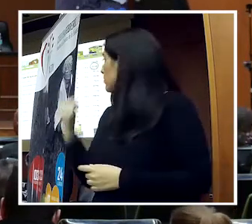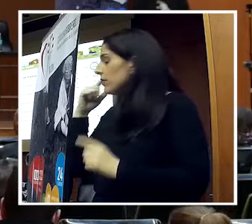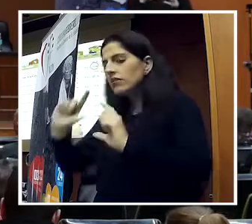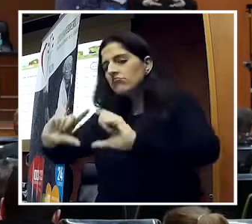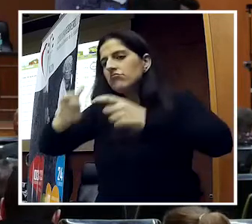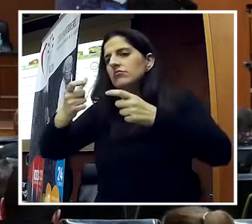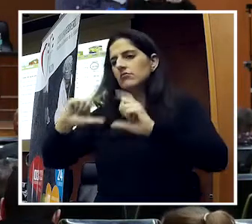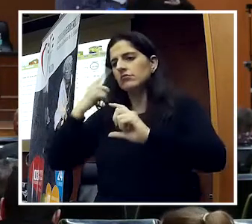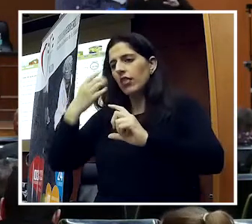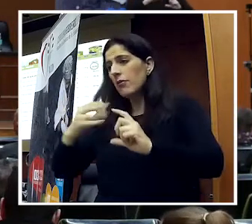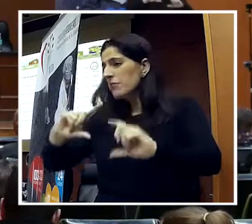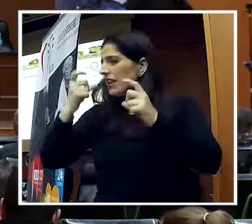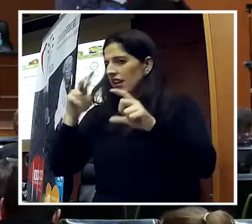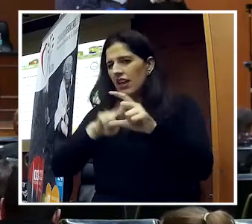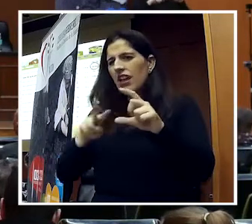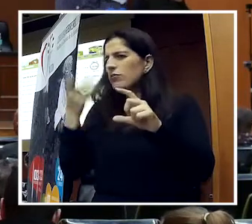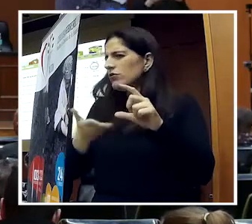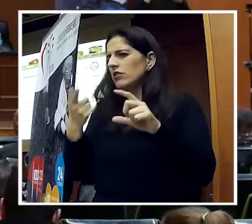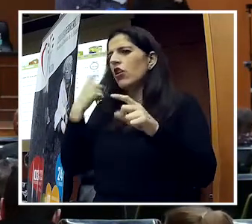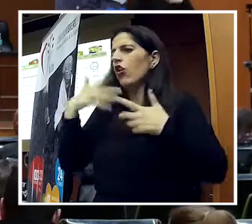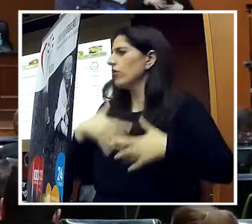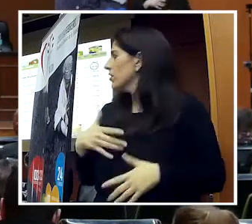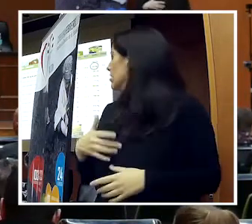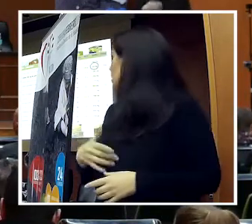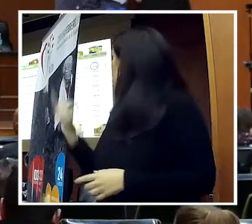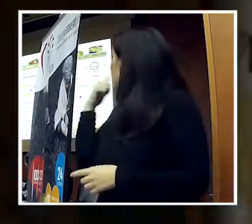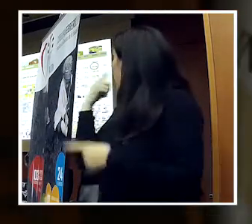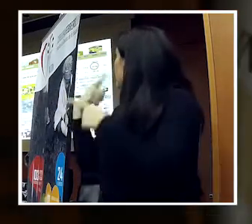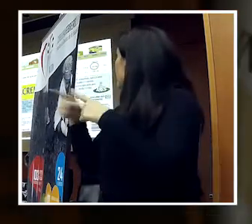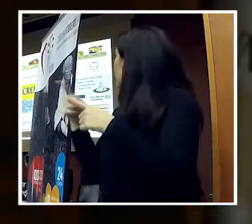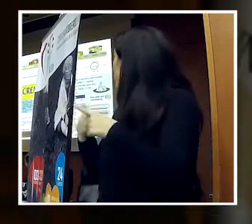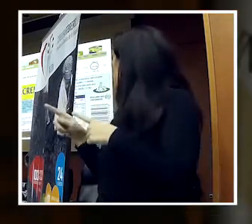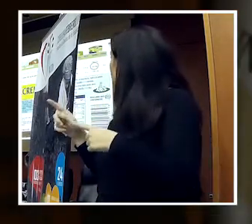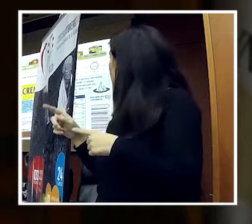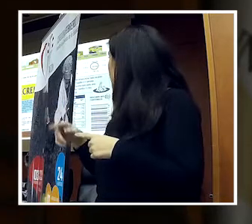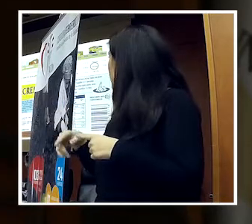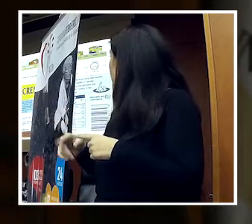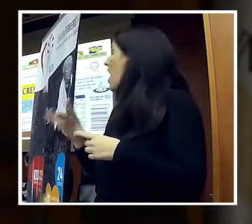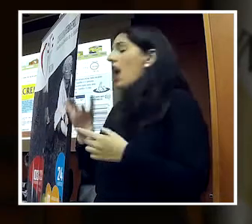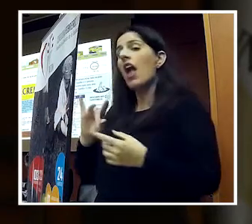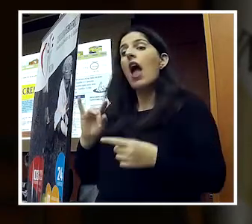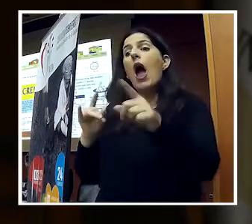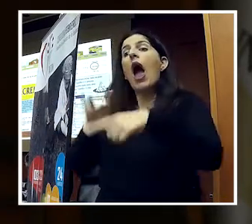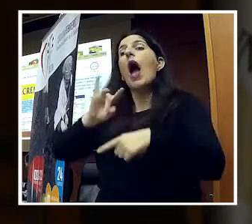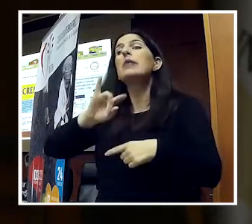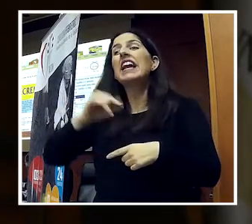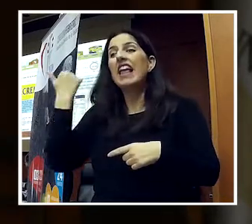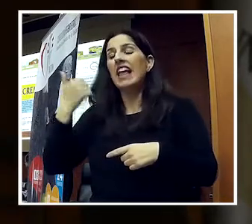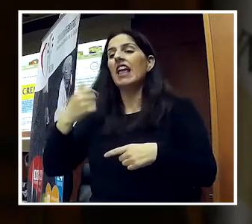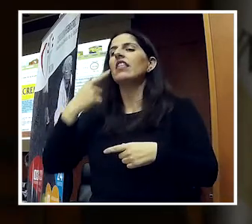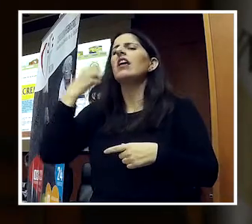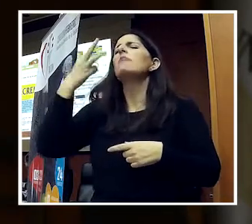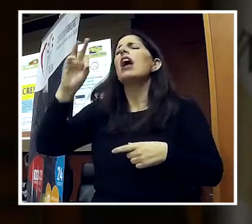alimentos. ¿De acuerdo? Fijaros qué diferencias tan grandes en el mismo producto, ¿no? Y, por ejemplo, aunque diga, efectivamente, tiene menos